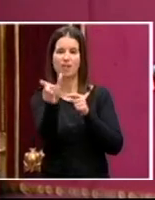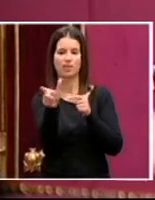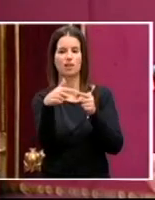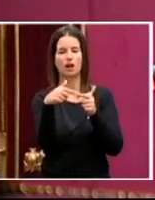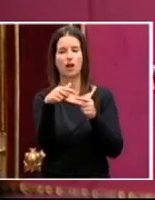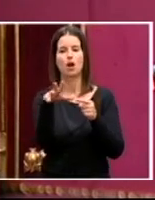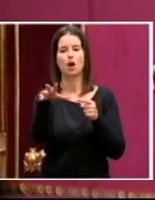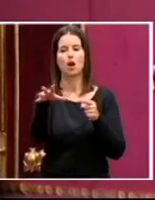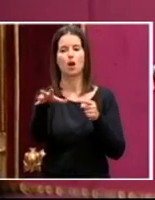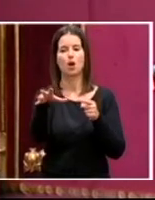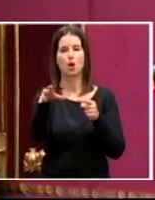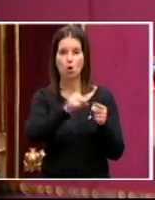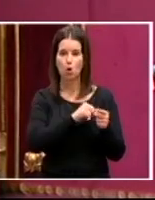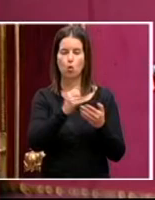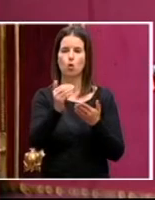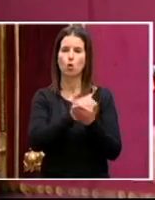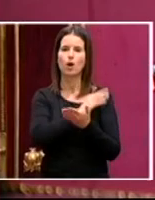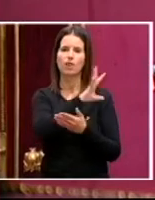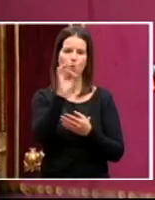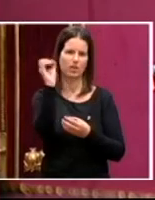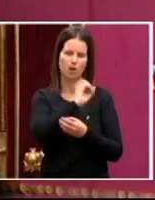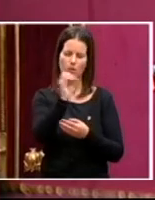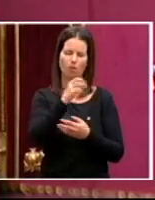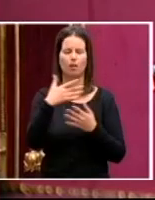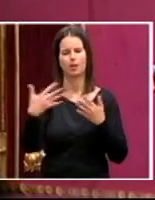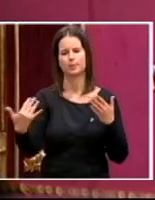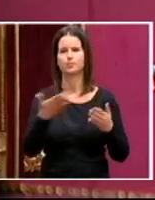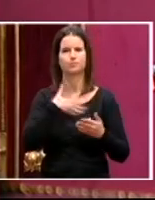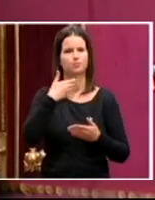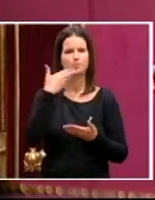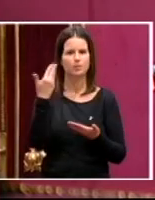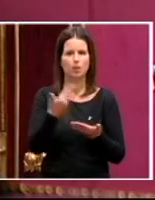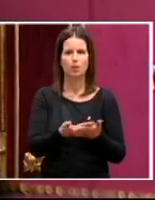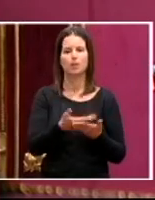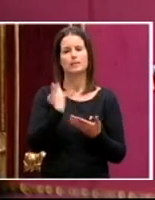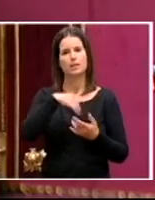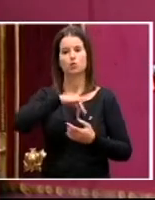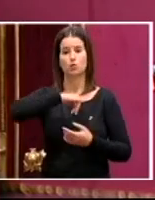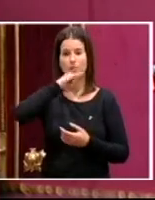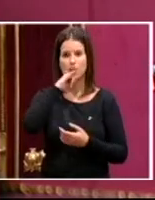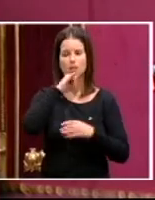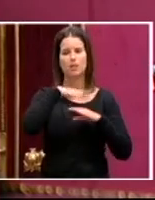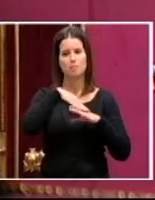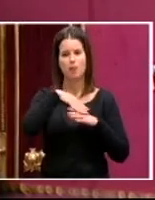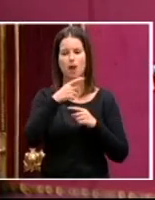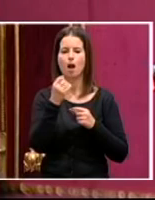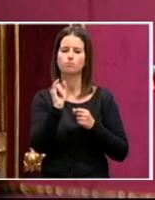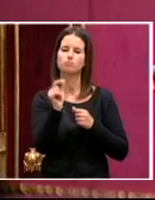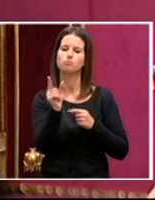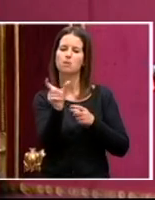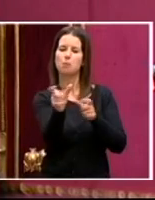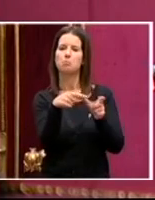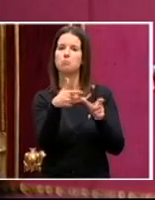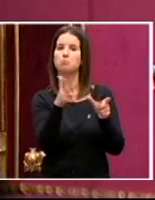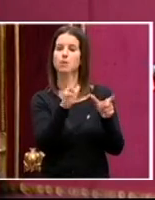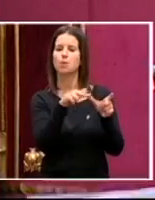al 50%, etcétera, etcétera, no voy a aburrirle, lo que sería suficiente para contar con un saldo de 4.000